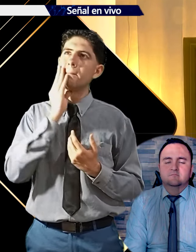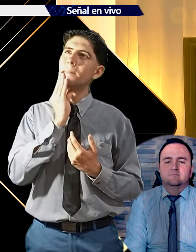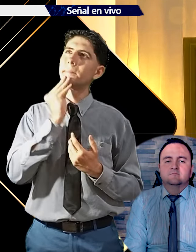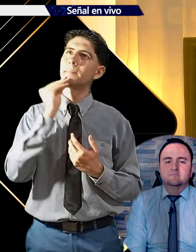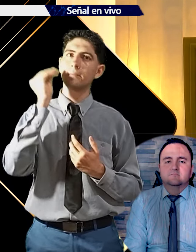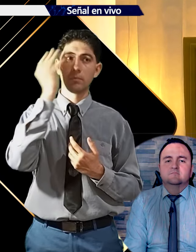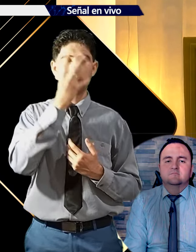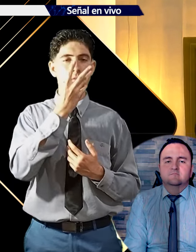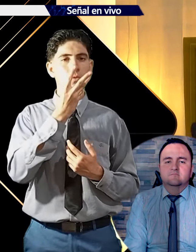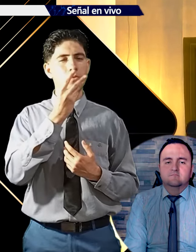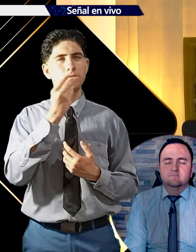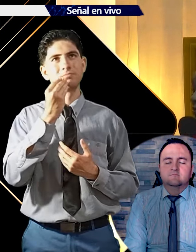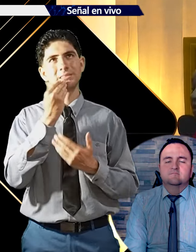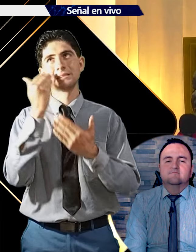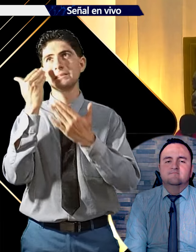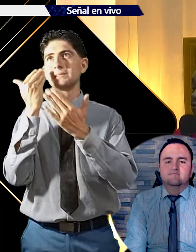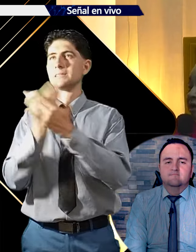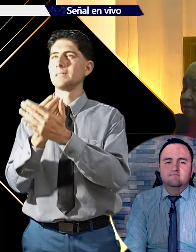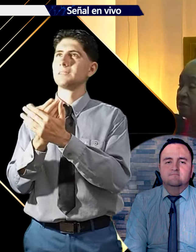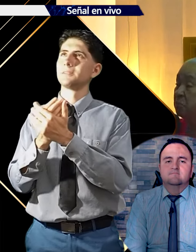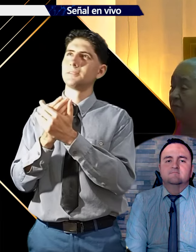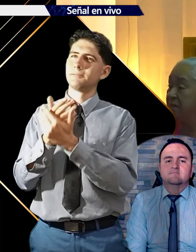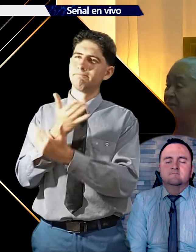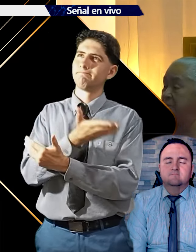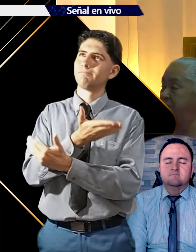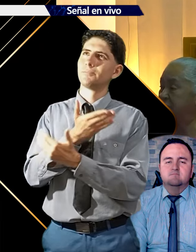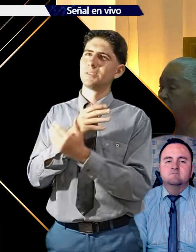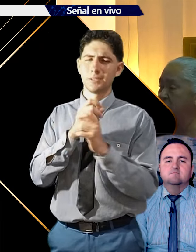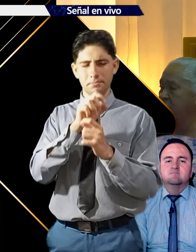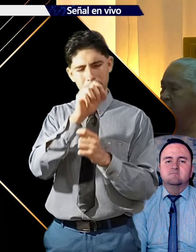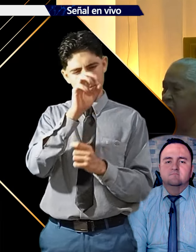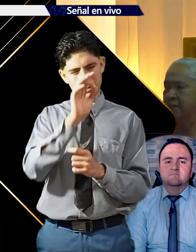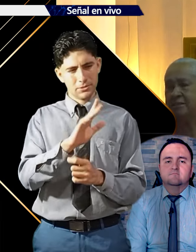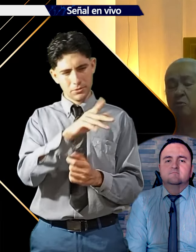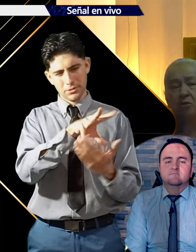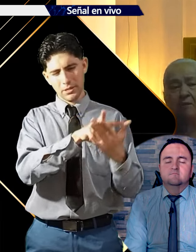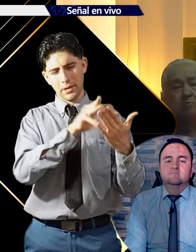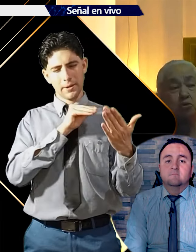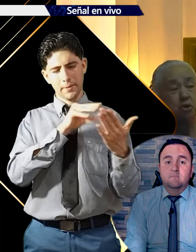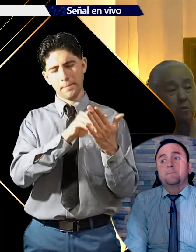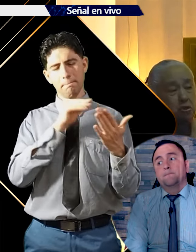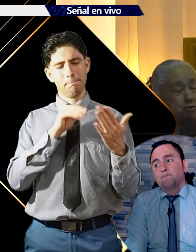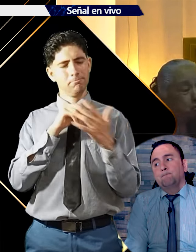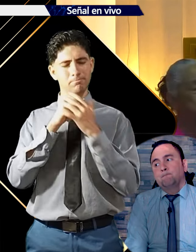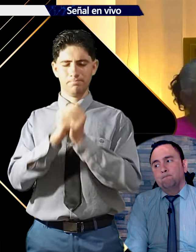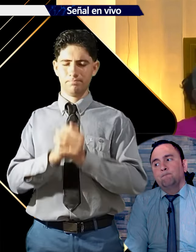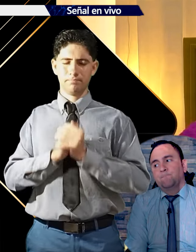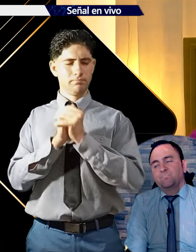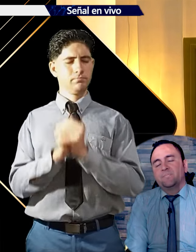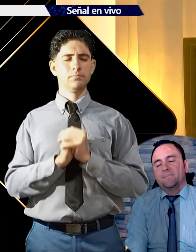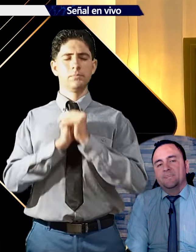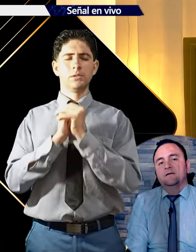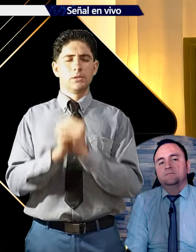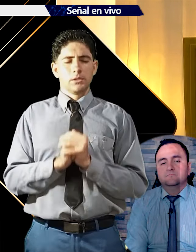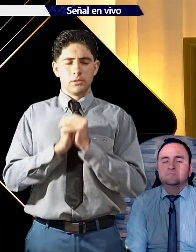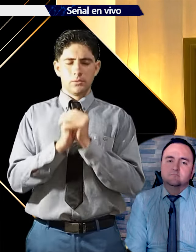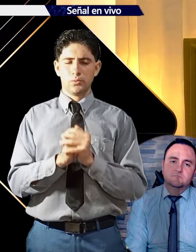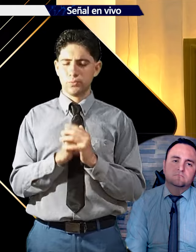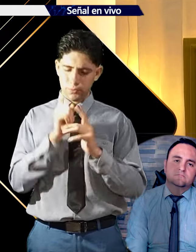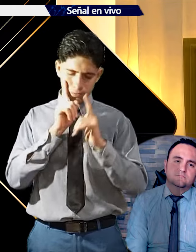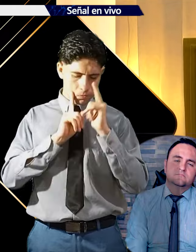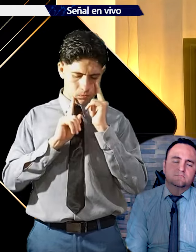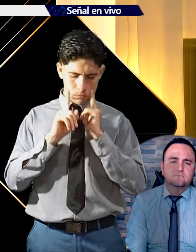las experiencias lindas, yo digo, ay Señor, gracias por la vida de mi pastor, porque ese hombre oraba mucho por nosotros los jóvenes. Ese